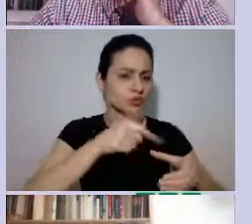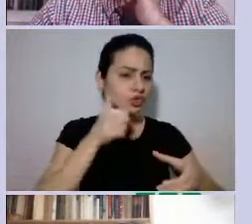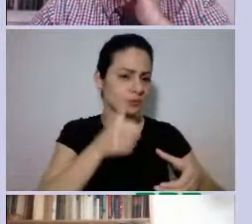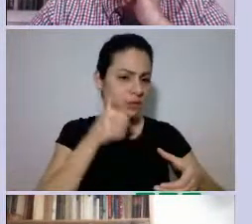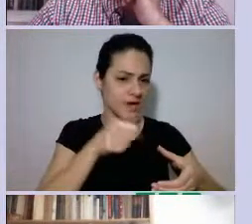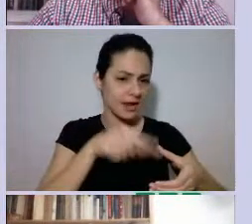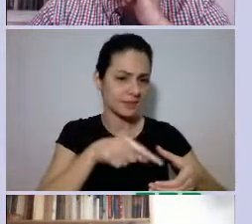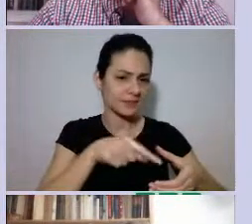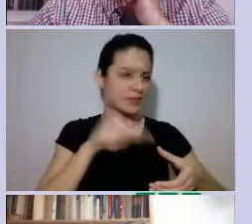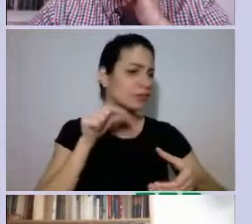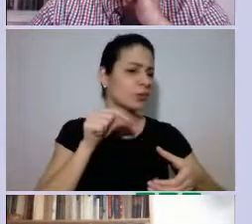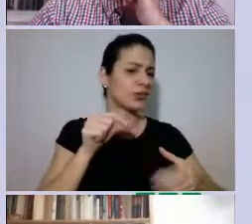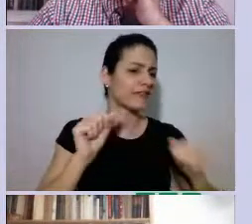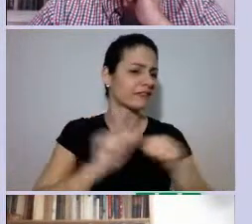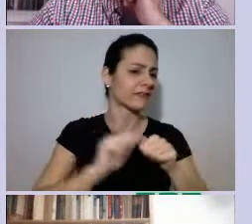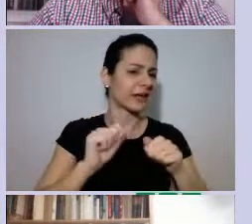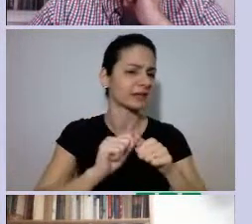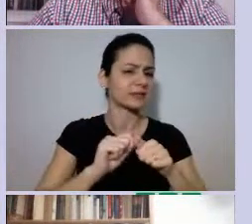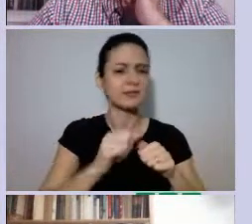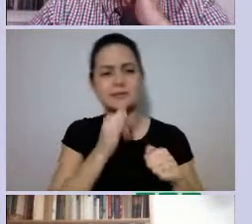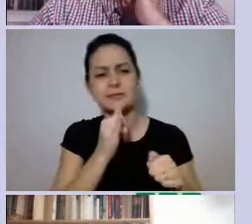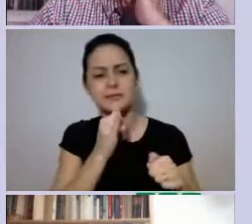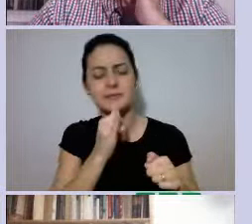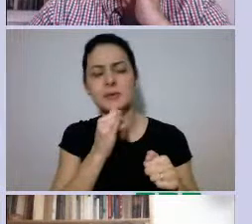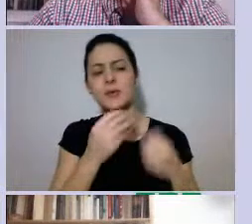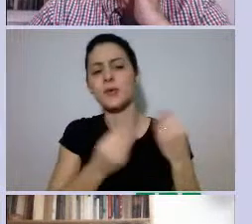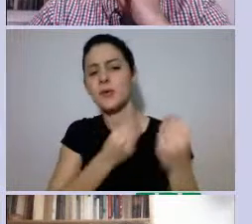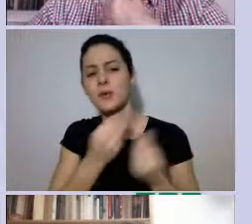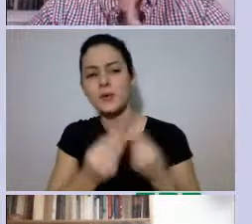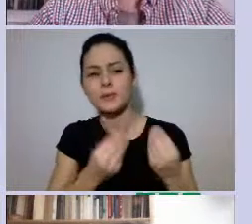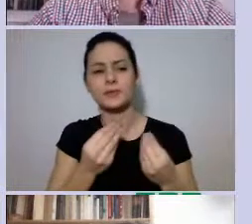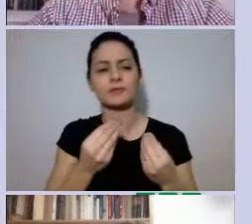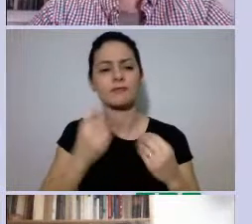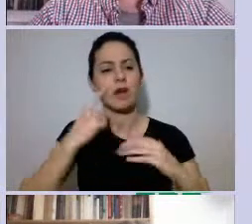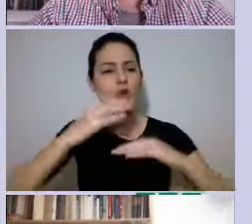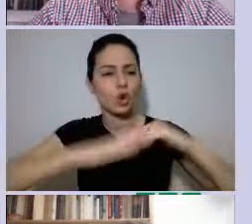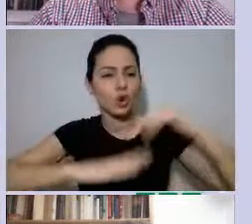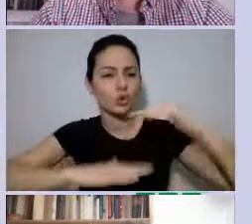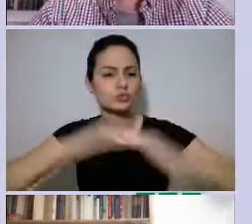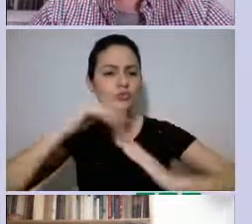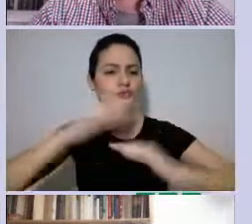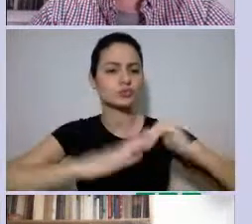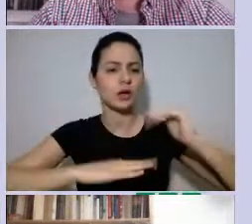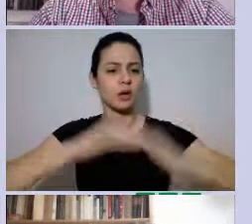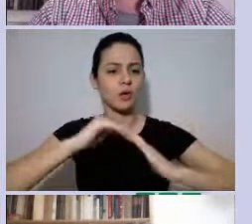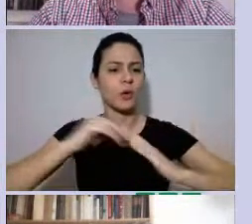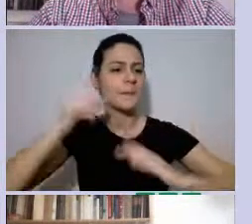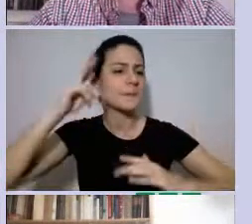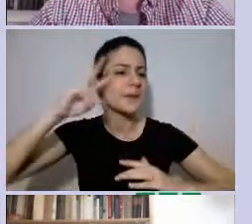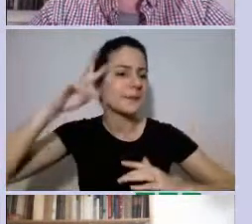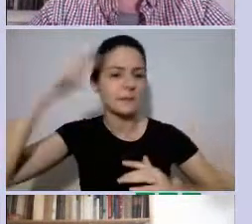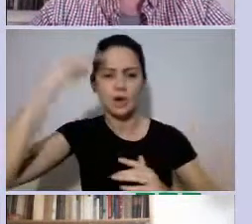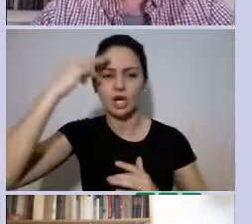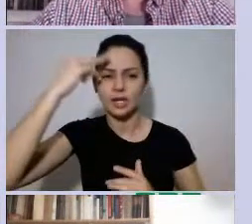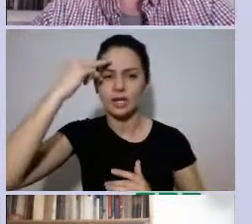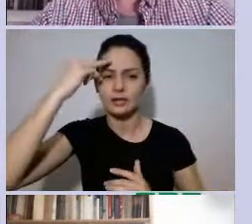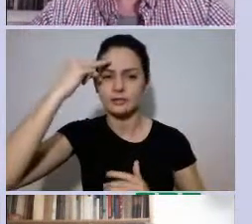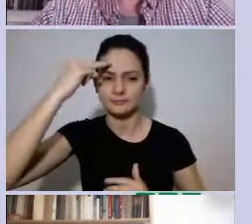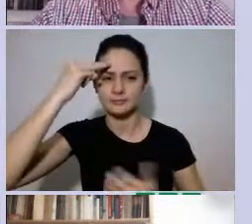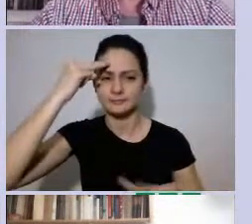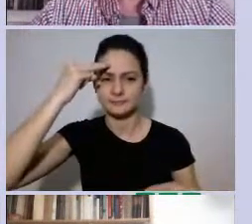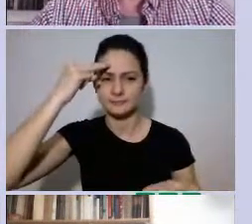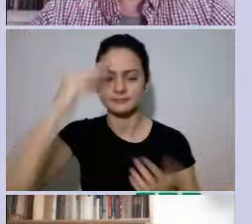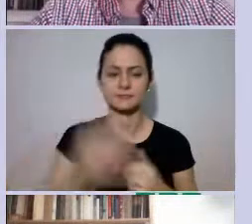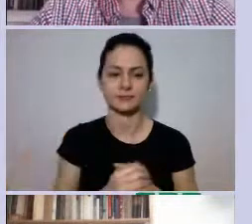qué implica además en cuanto a las formas de construir, a los modos de construir una memoria?